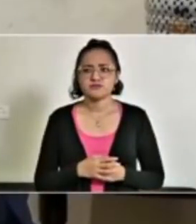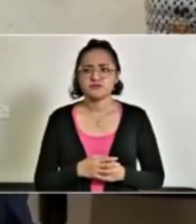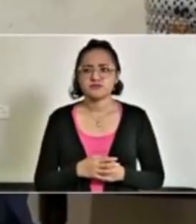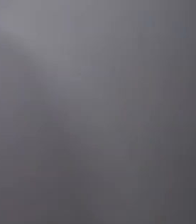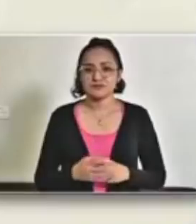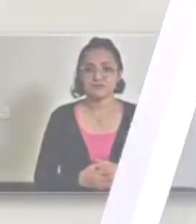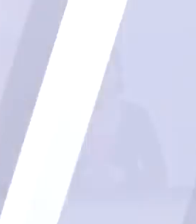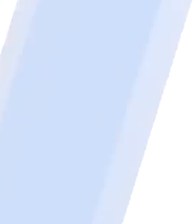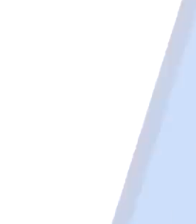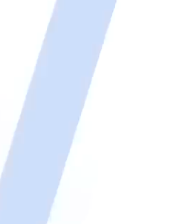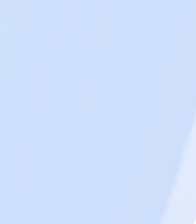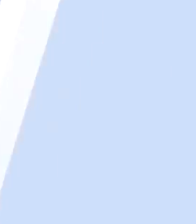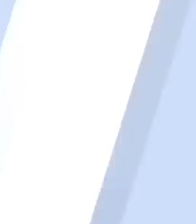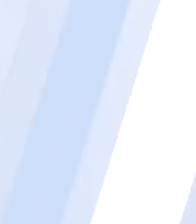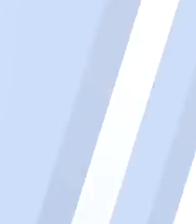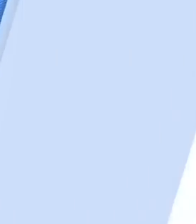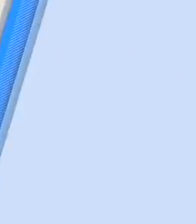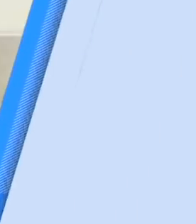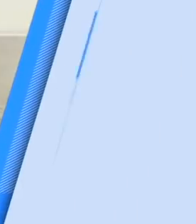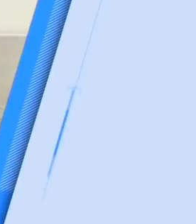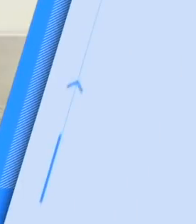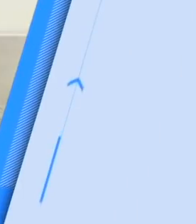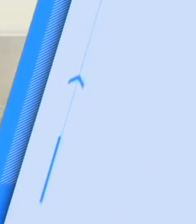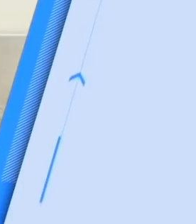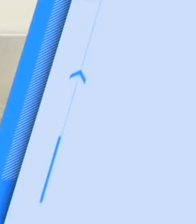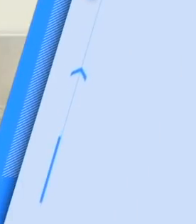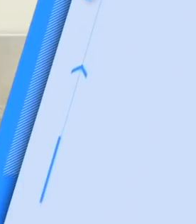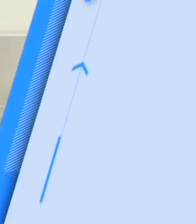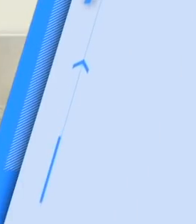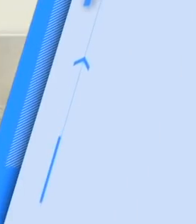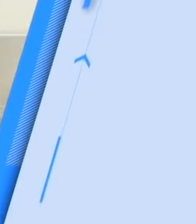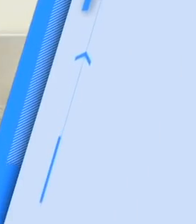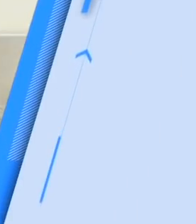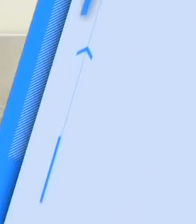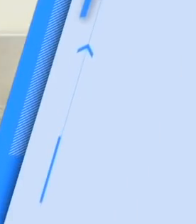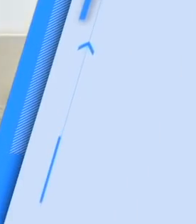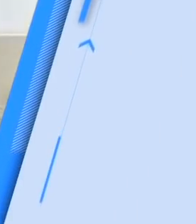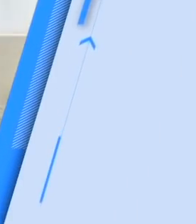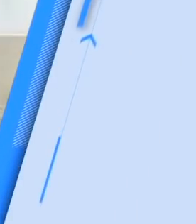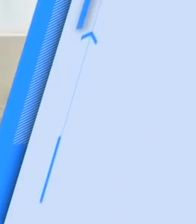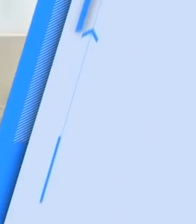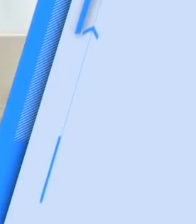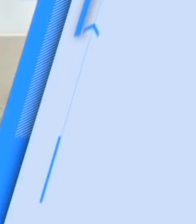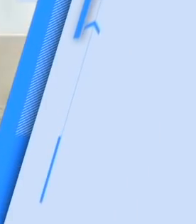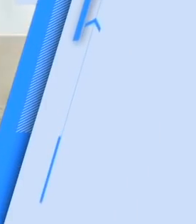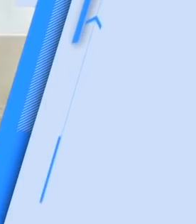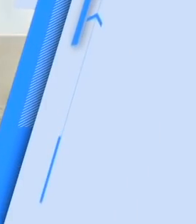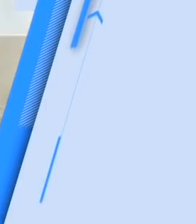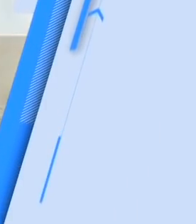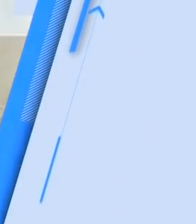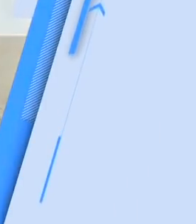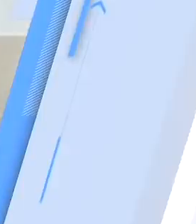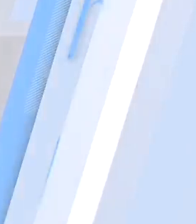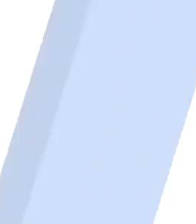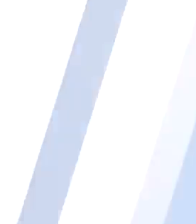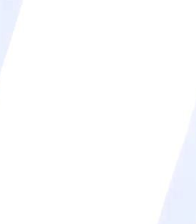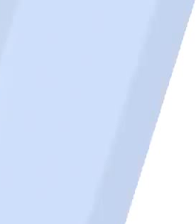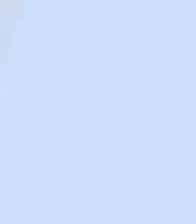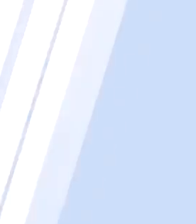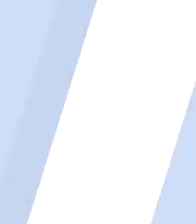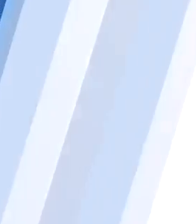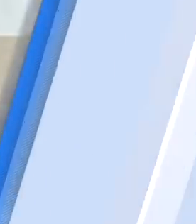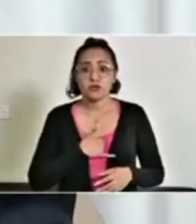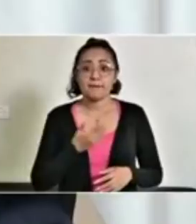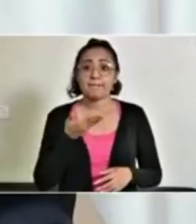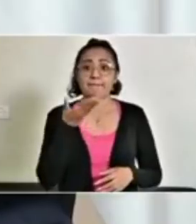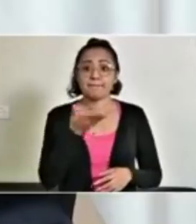festejos ahora yo me voy a salir de los de los protocolos yo exhorto a los